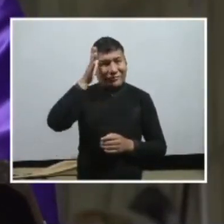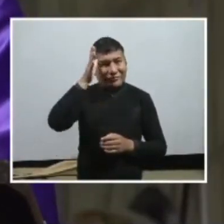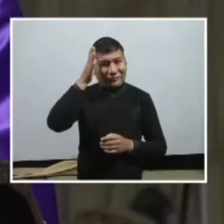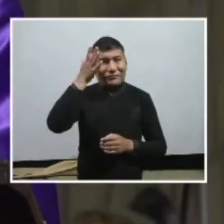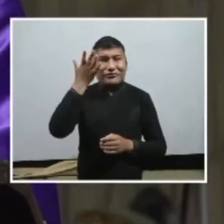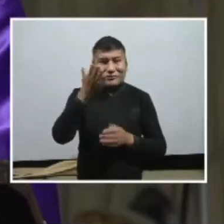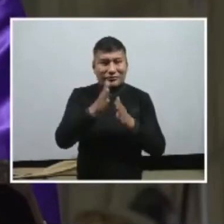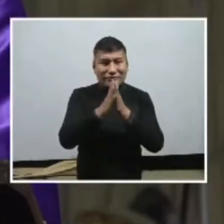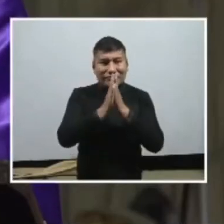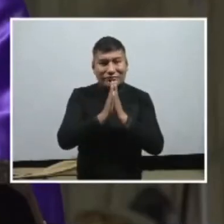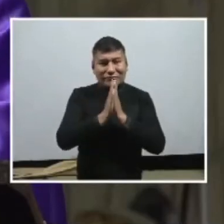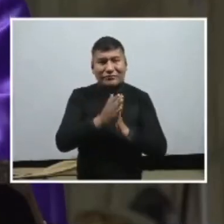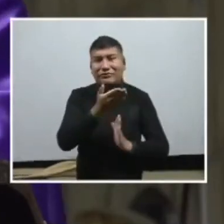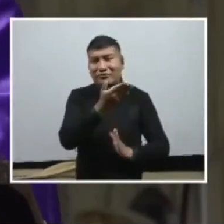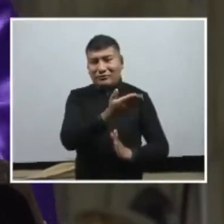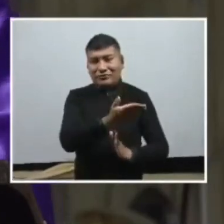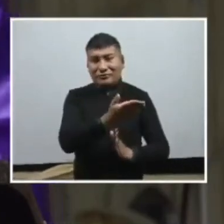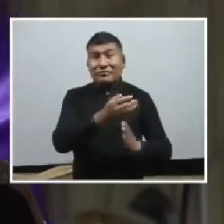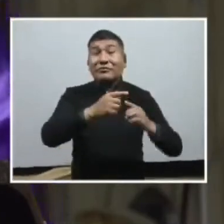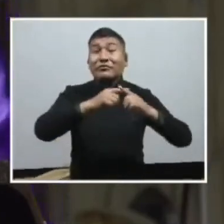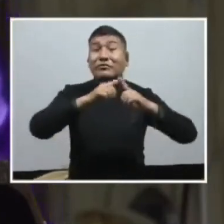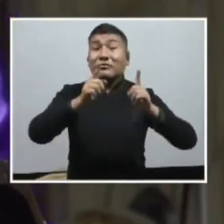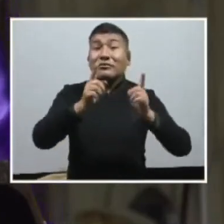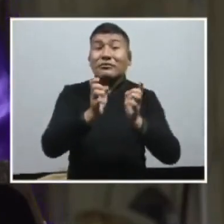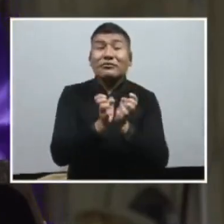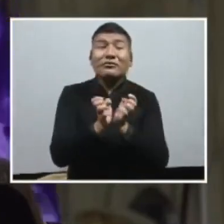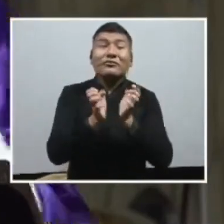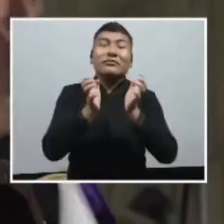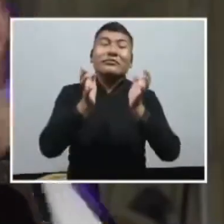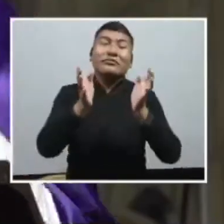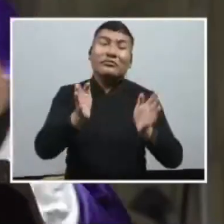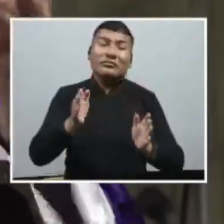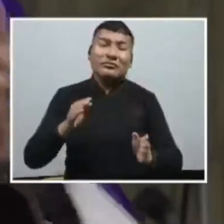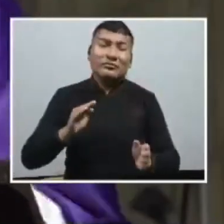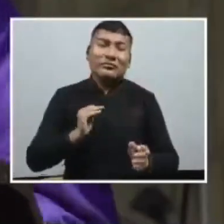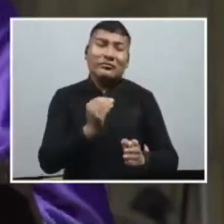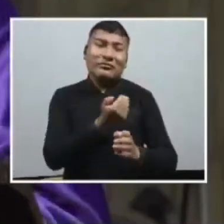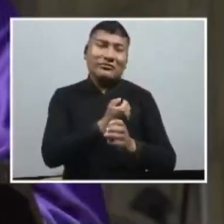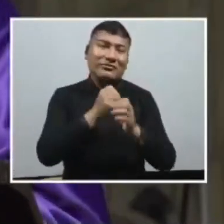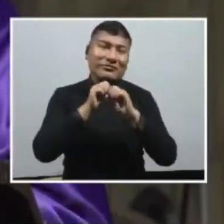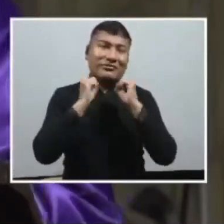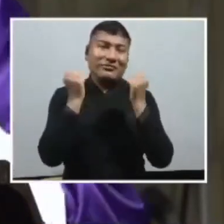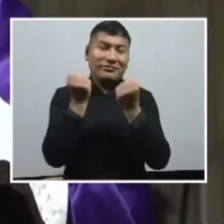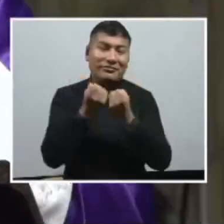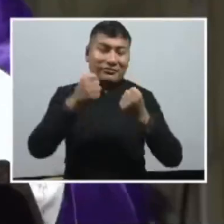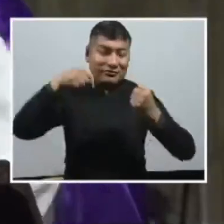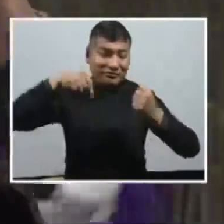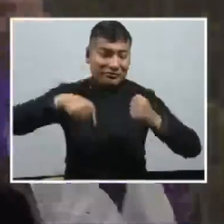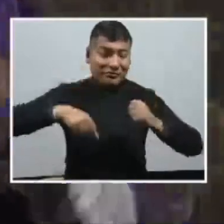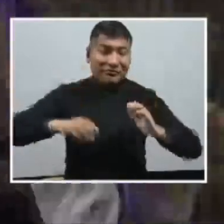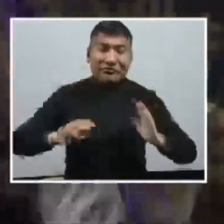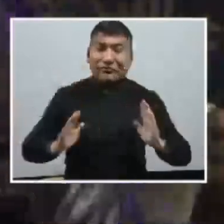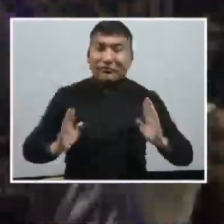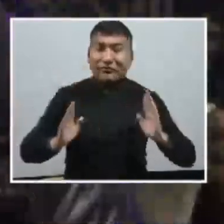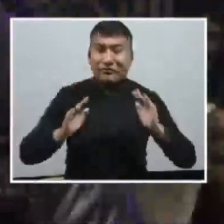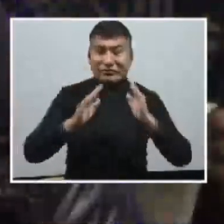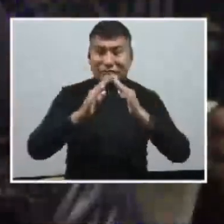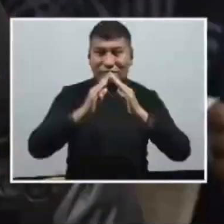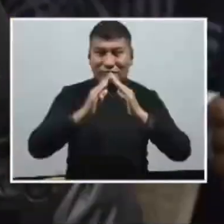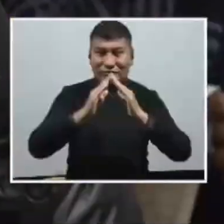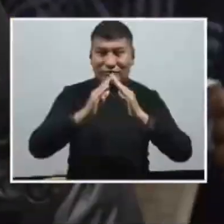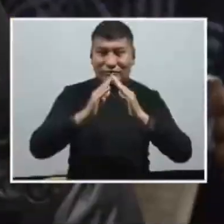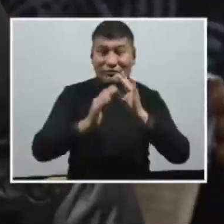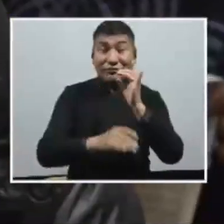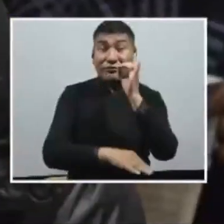por ellos. Pero la mayoría, yo creo, en nuestra sociedad, sobre todo aquí en La Paz, digo La Paz por decir